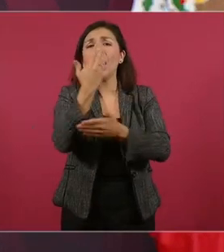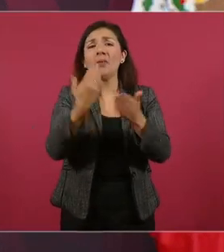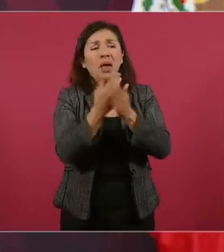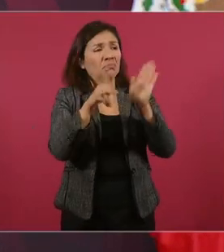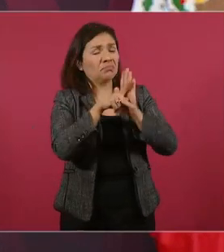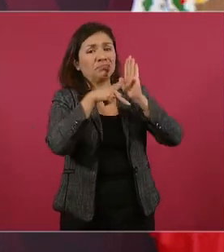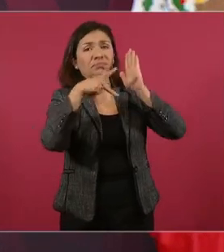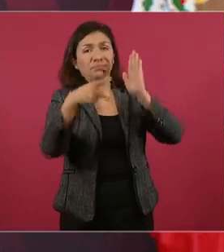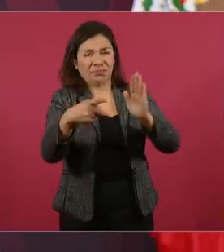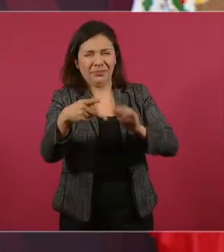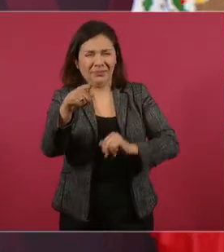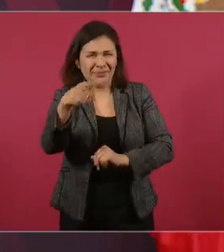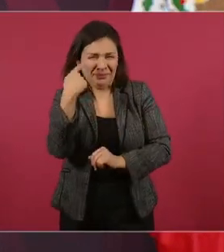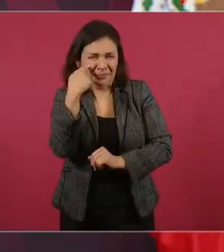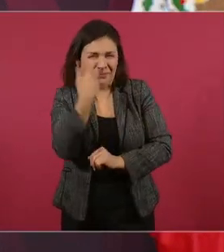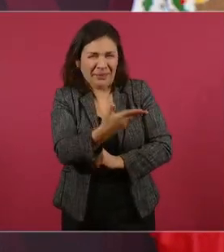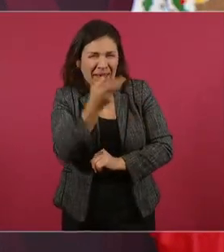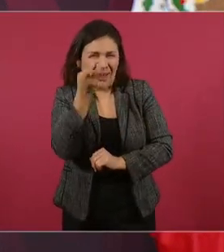o sea, para que